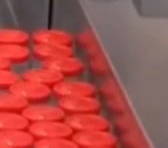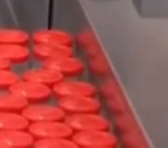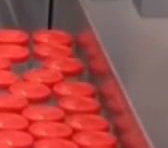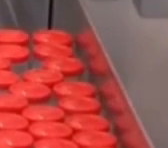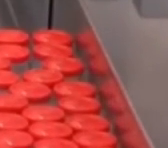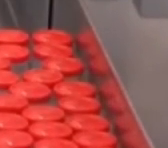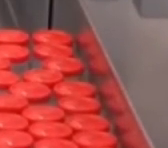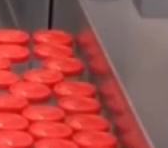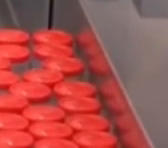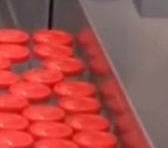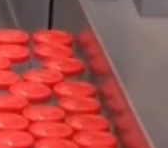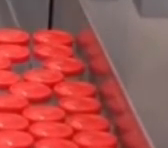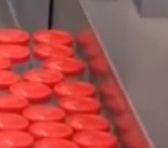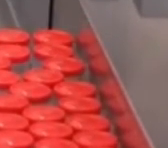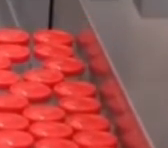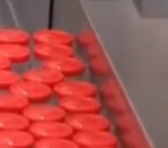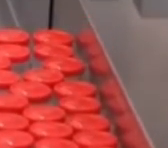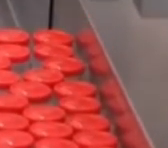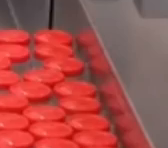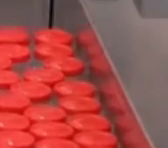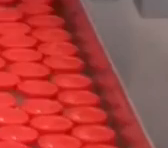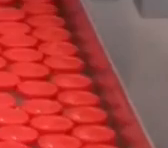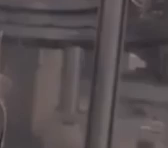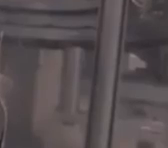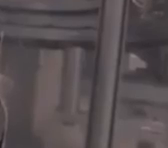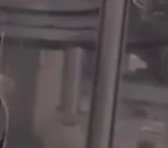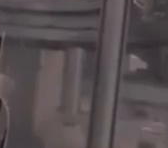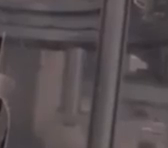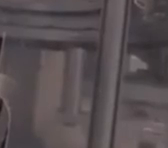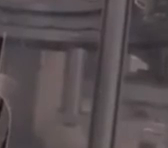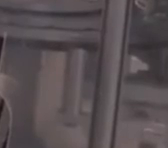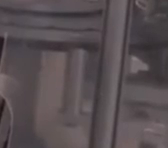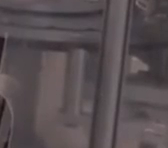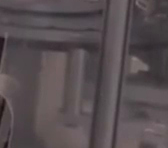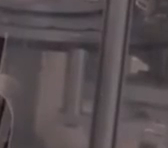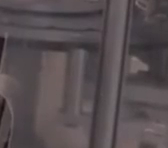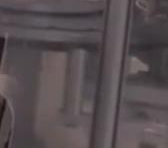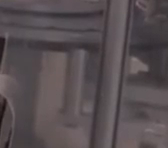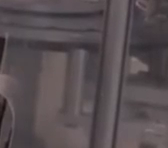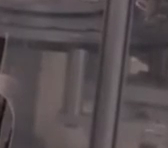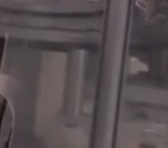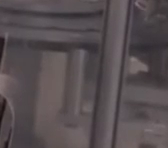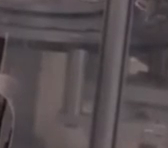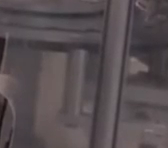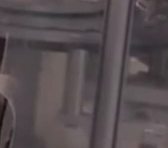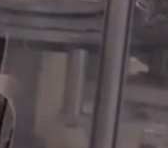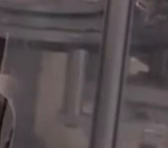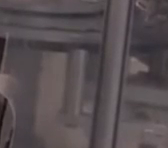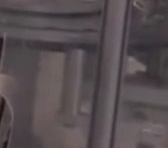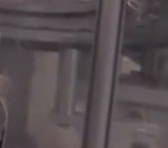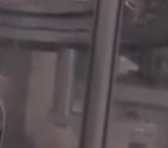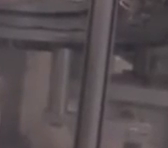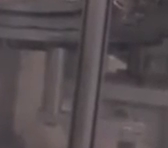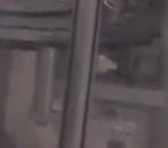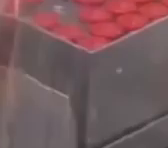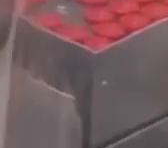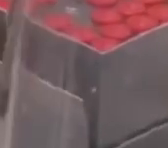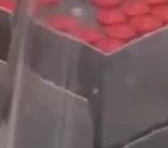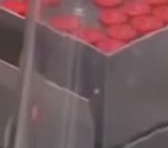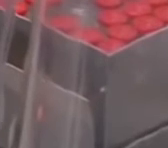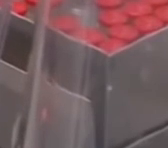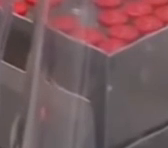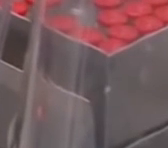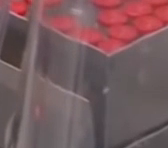región el sistema de salud en nicaragua cuenta con un laboratorio de biología molecular con un reconocimiento de la